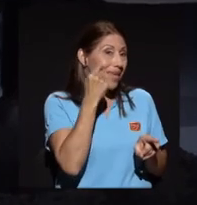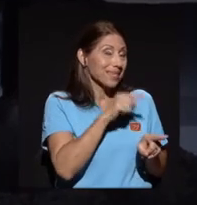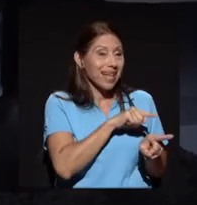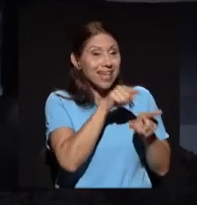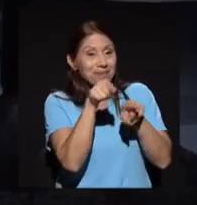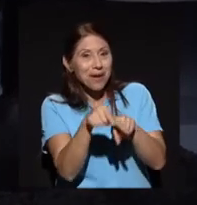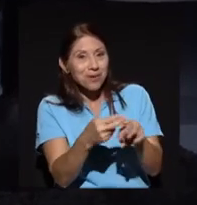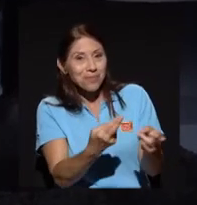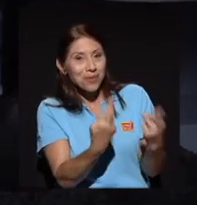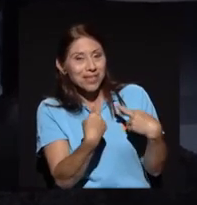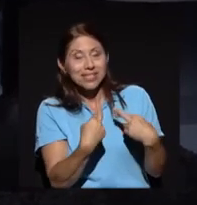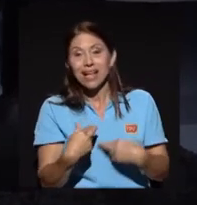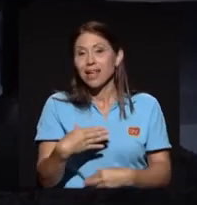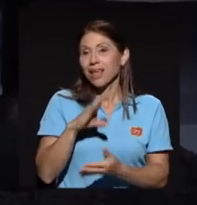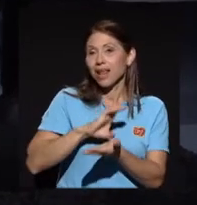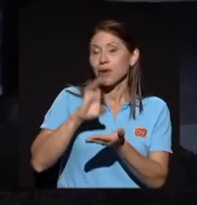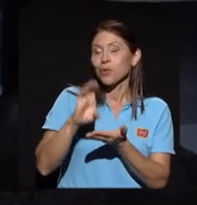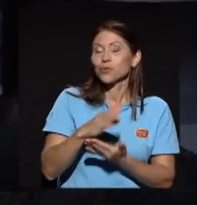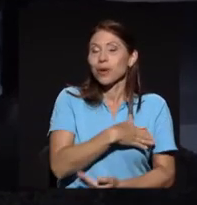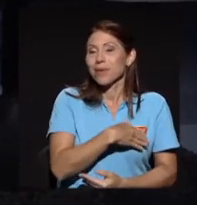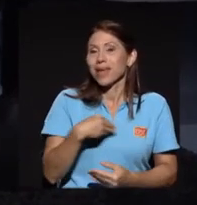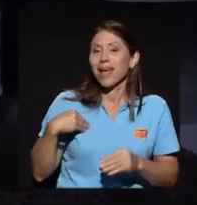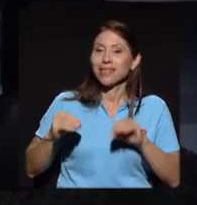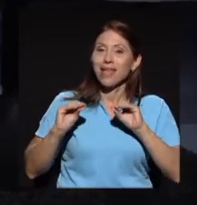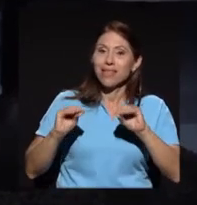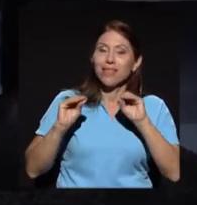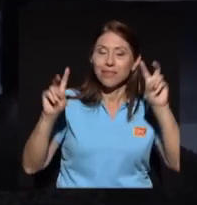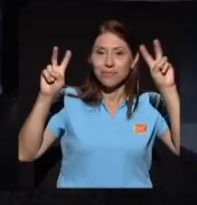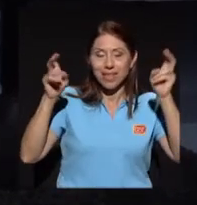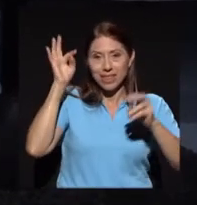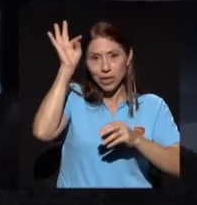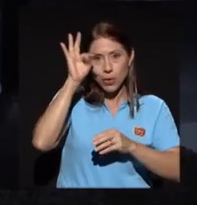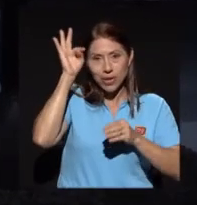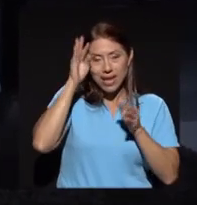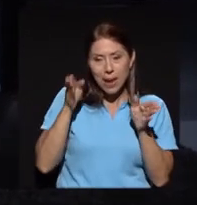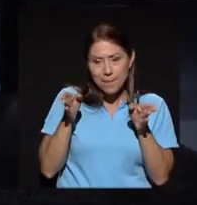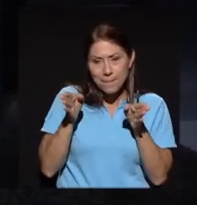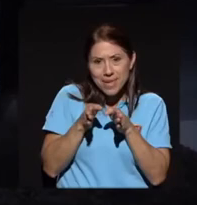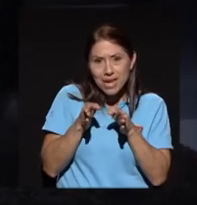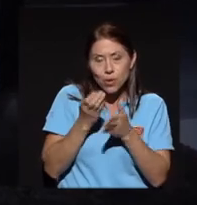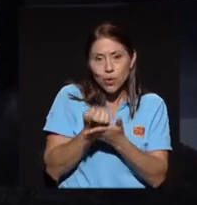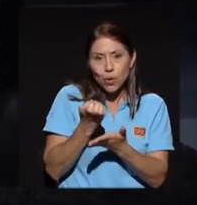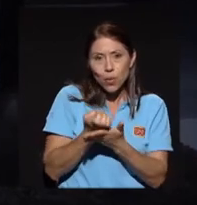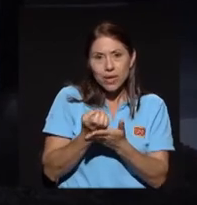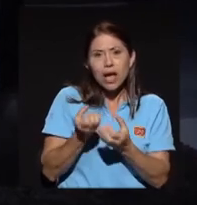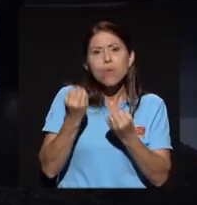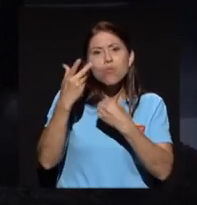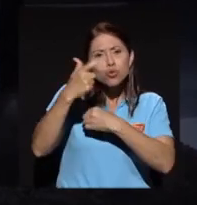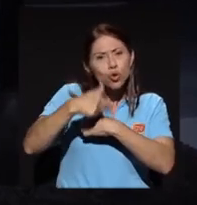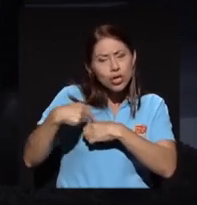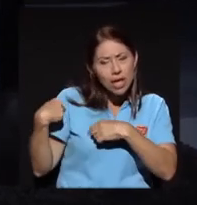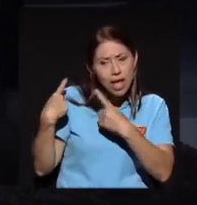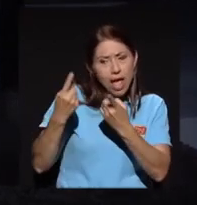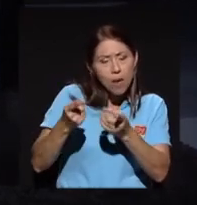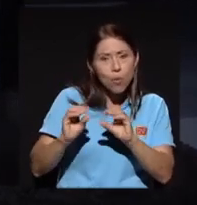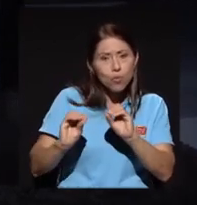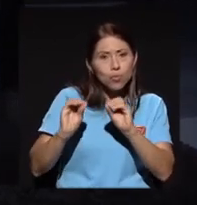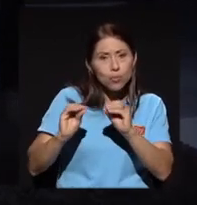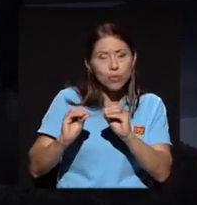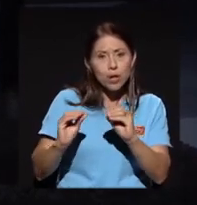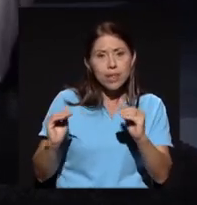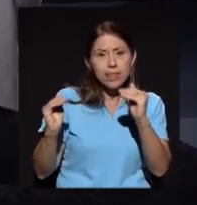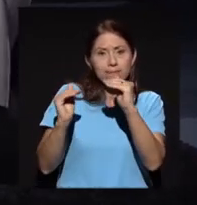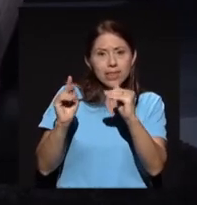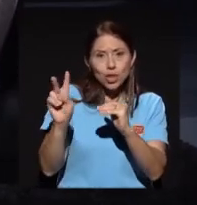El curso que más me encanta dar es el curso de teoría microeconómica. Por mucho tiempo he impartido el 2, ahora no lo estoy impartiendo por